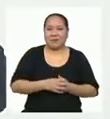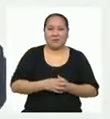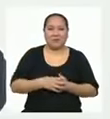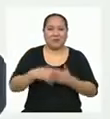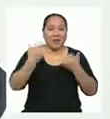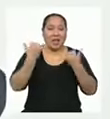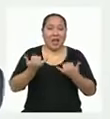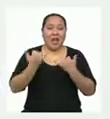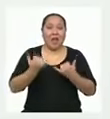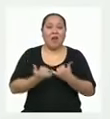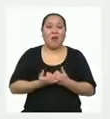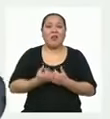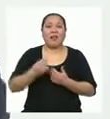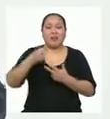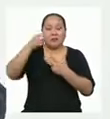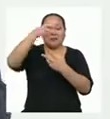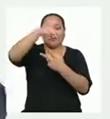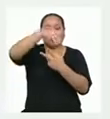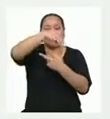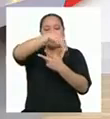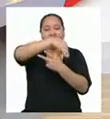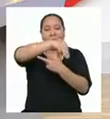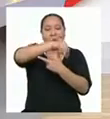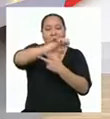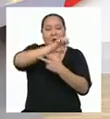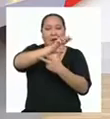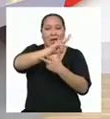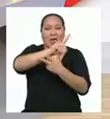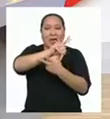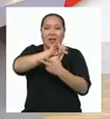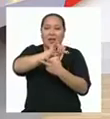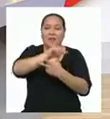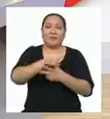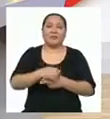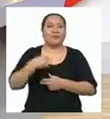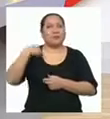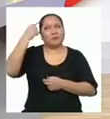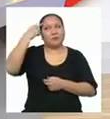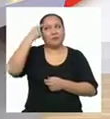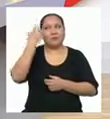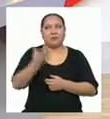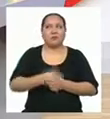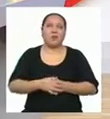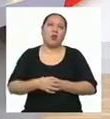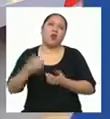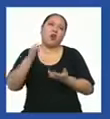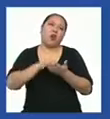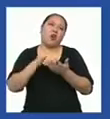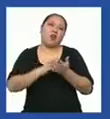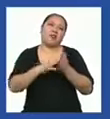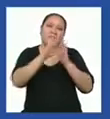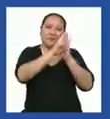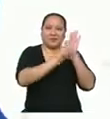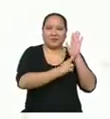Ahora, calculemos la media aritmética. Creo que lo más práctico va a ser aplicar de nuevo esta fórmula.